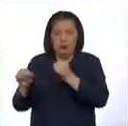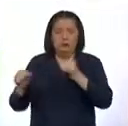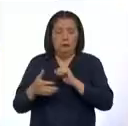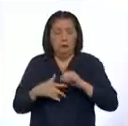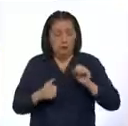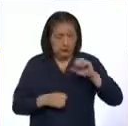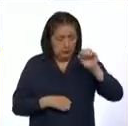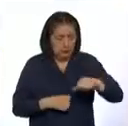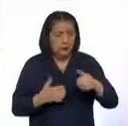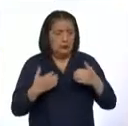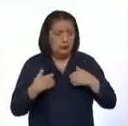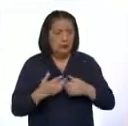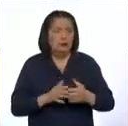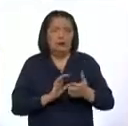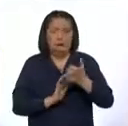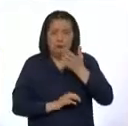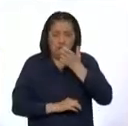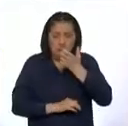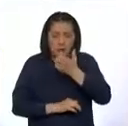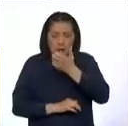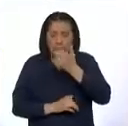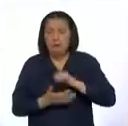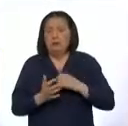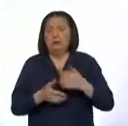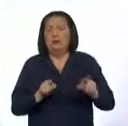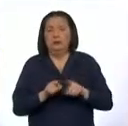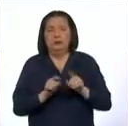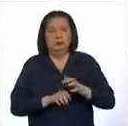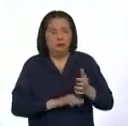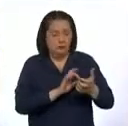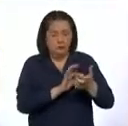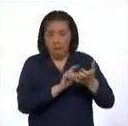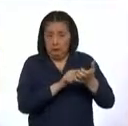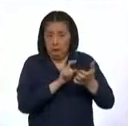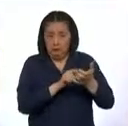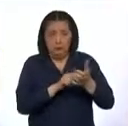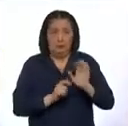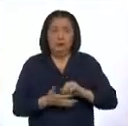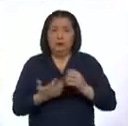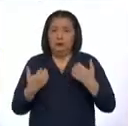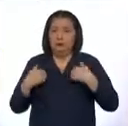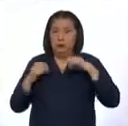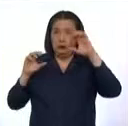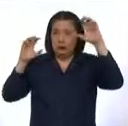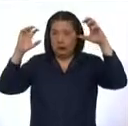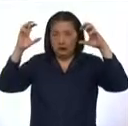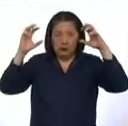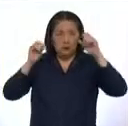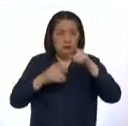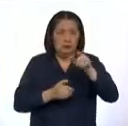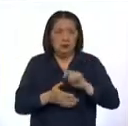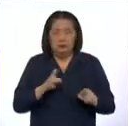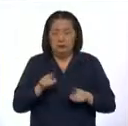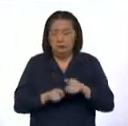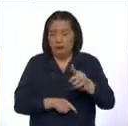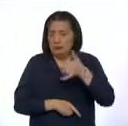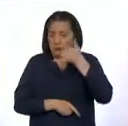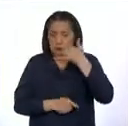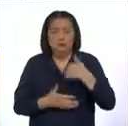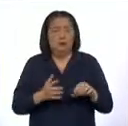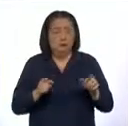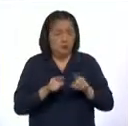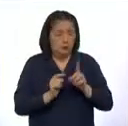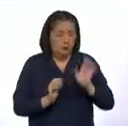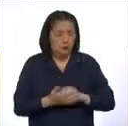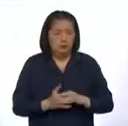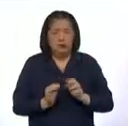los medios de comunicación, Alerta Surco, tenemos las cámaras analíticas, las llamadas telefónicas y también